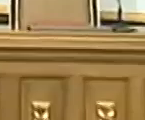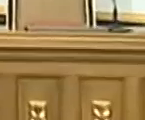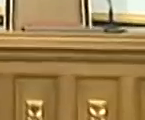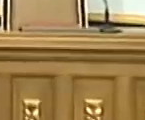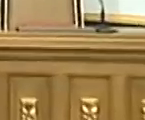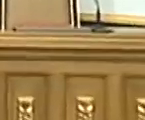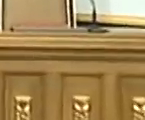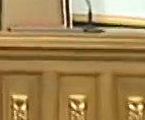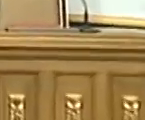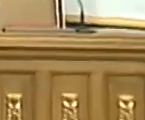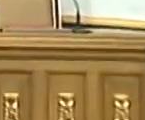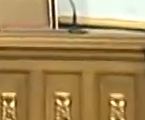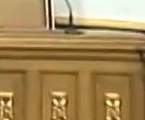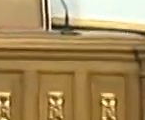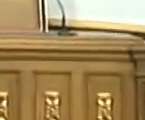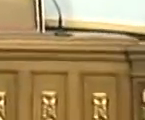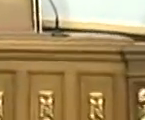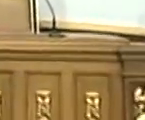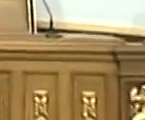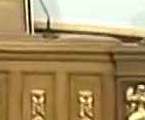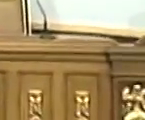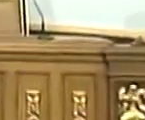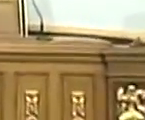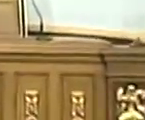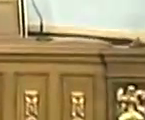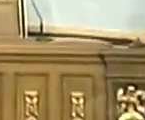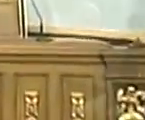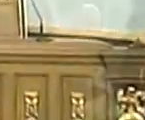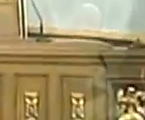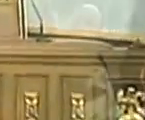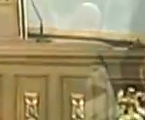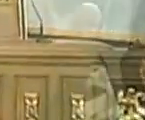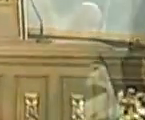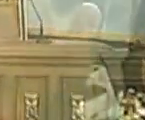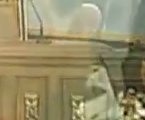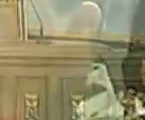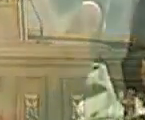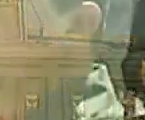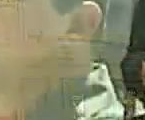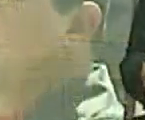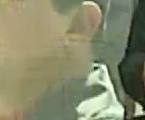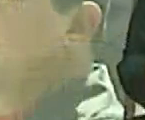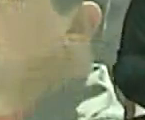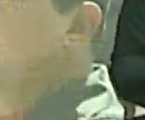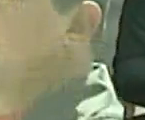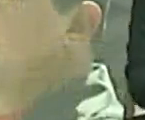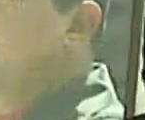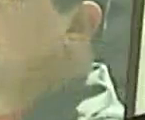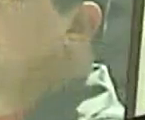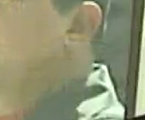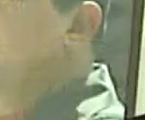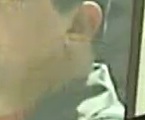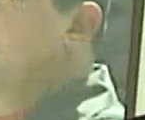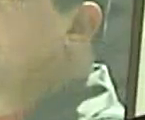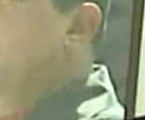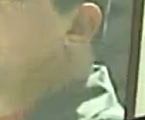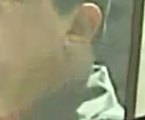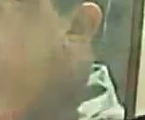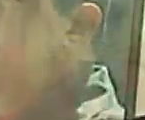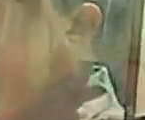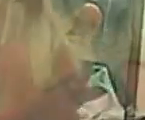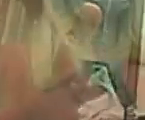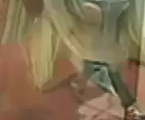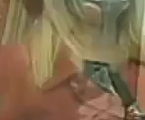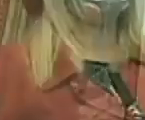muera la opresión, compatriotas fieles, la fuerza es la unión, y desde